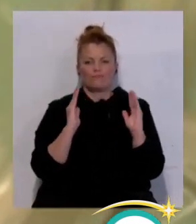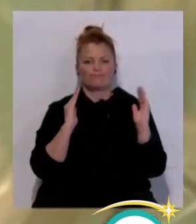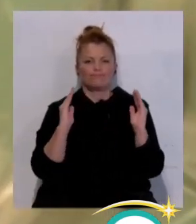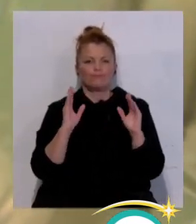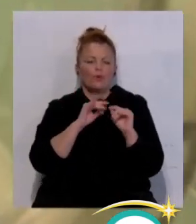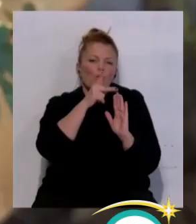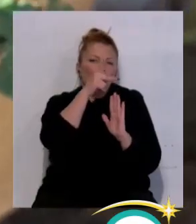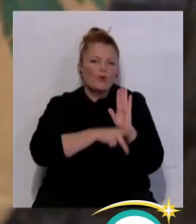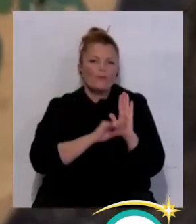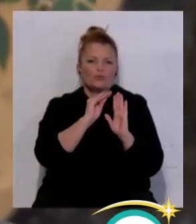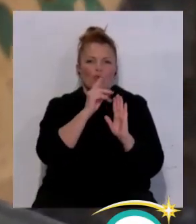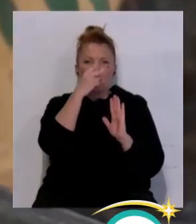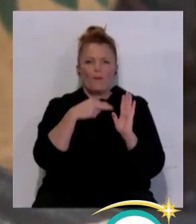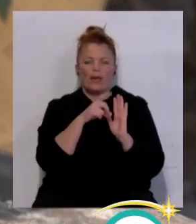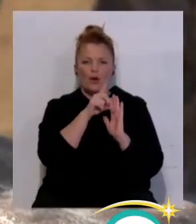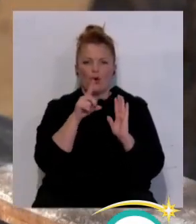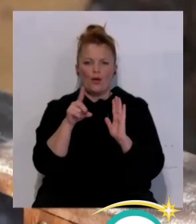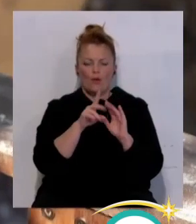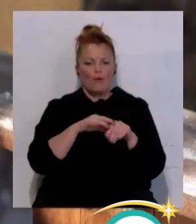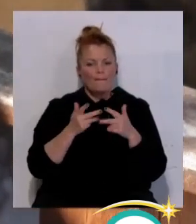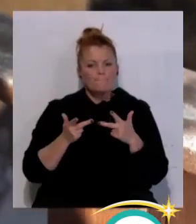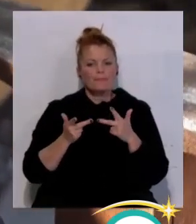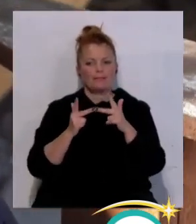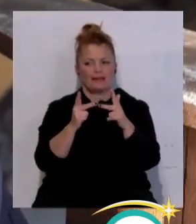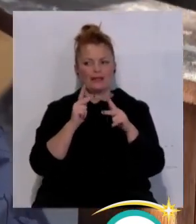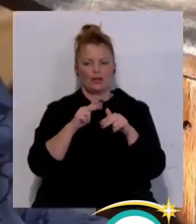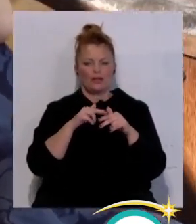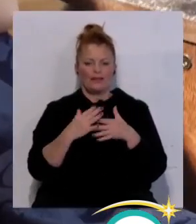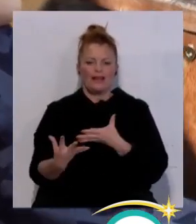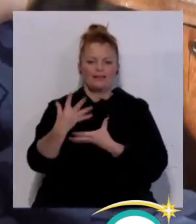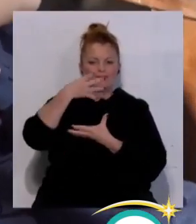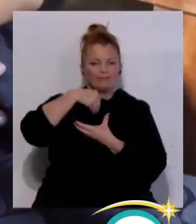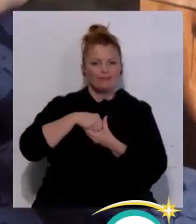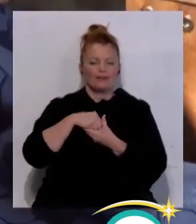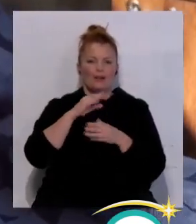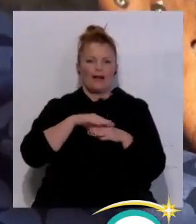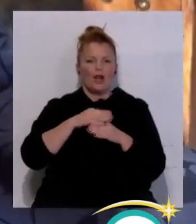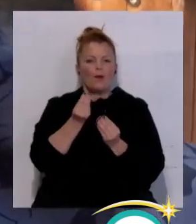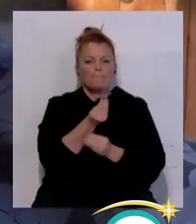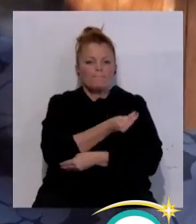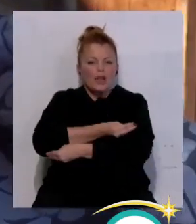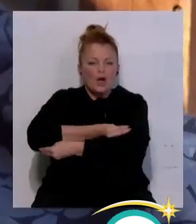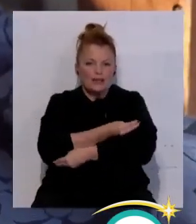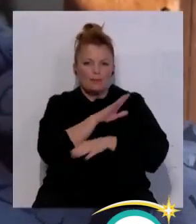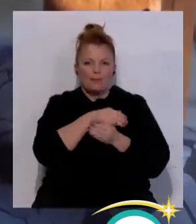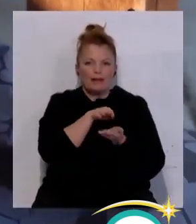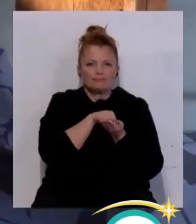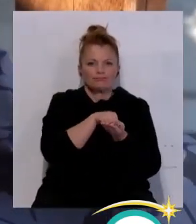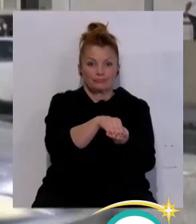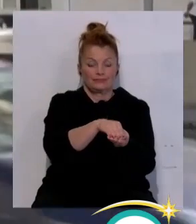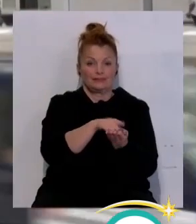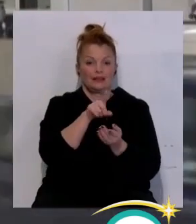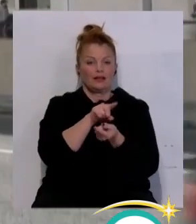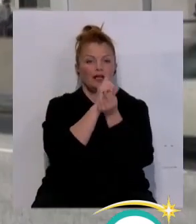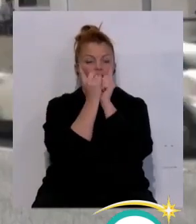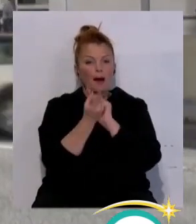una norma de 2011 que ya permitía el registro de los menores para su entierro. No obstante, el gran